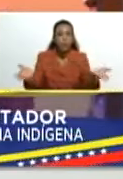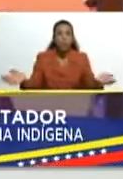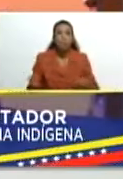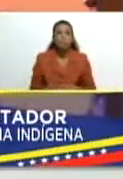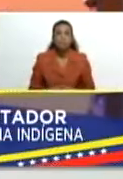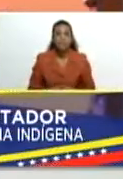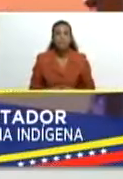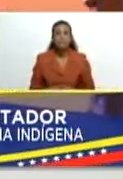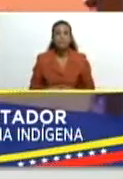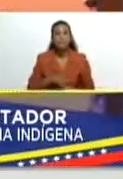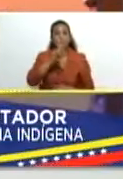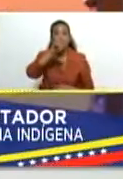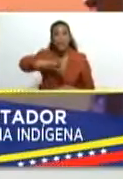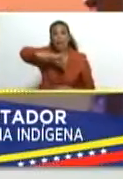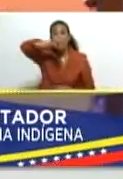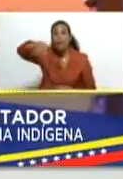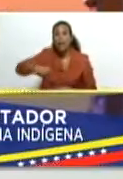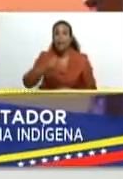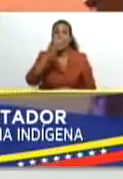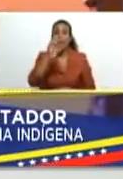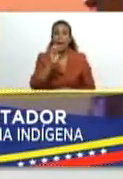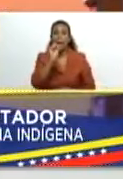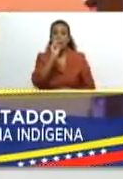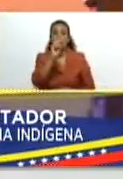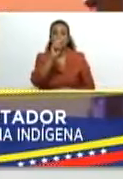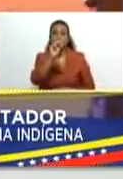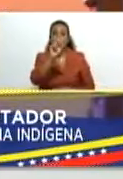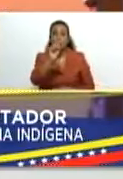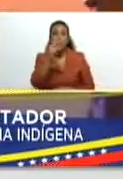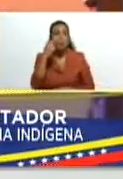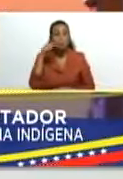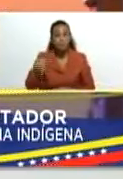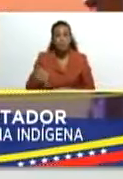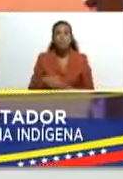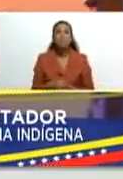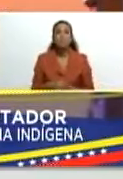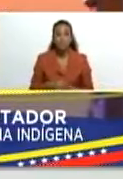Del gran Jesús Chucho García, Cimarronaje,